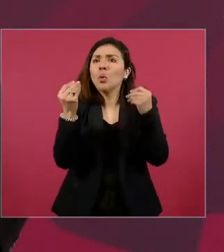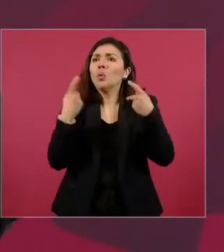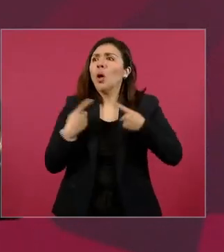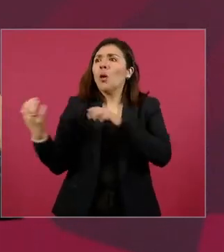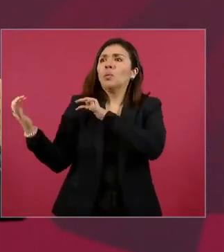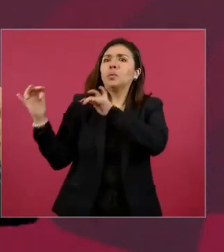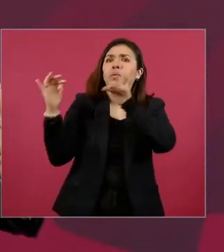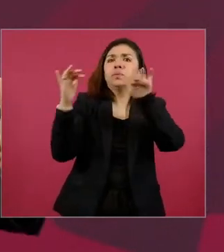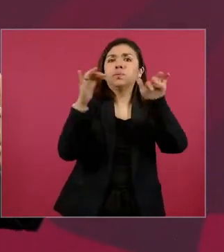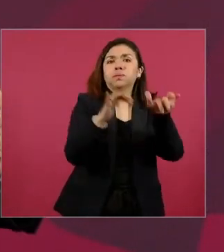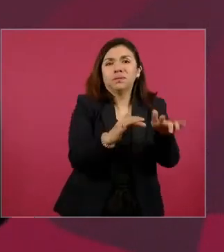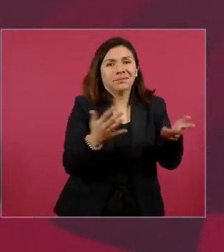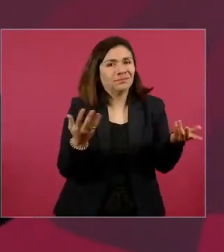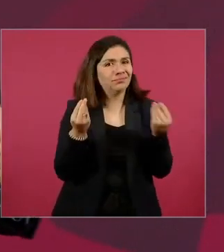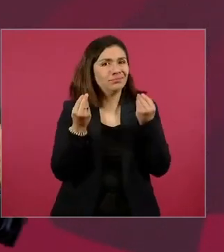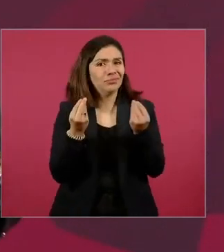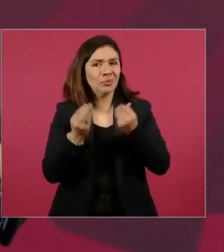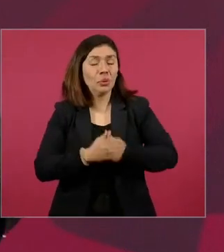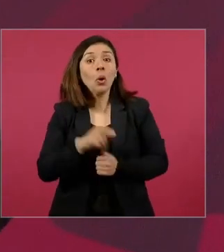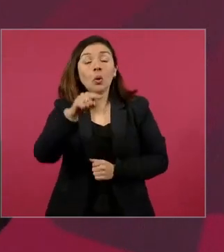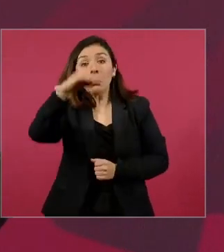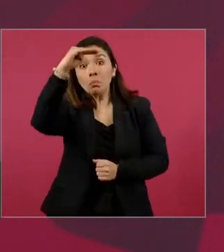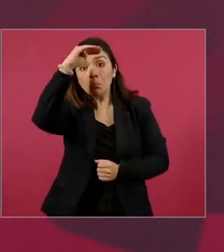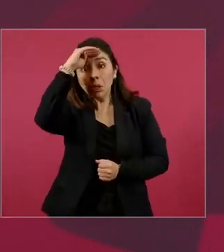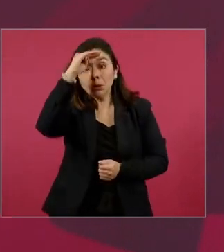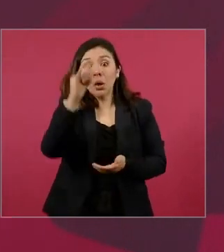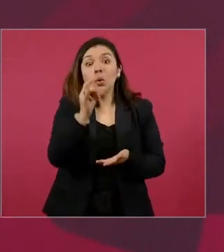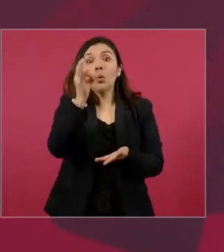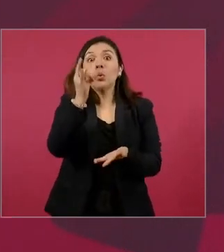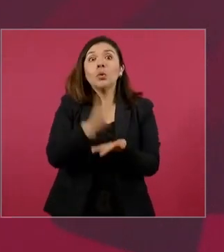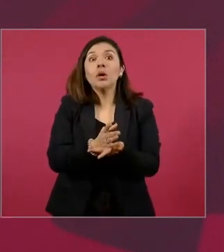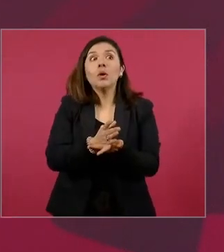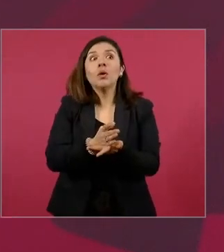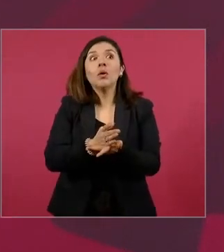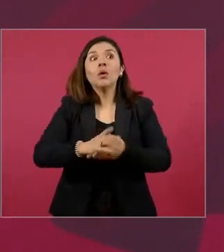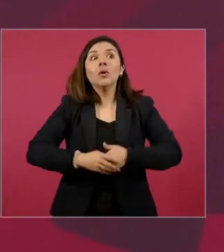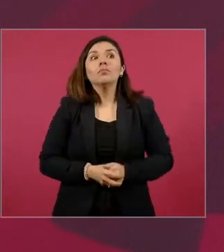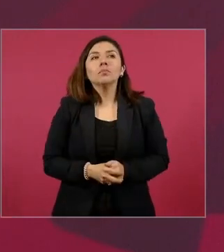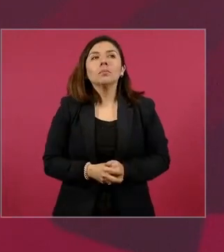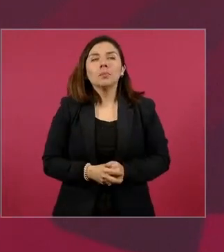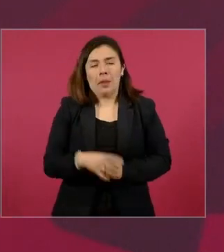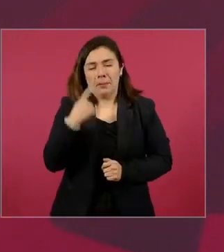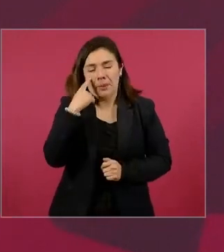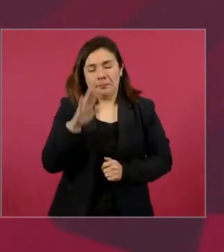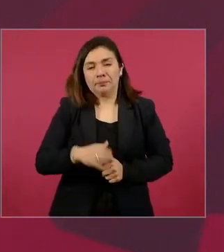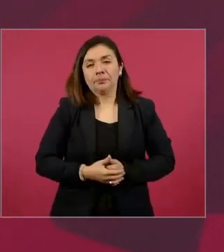Es que no se trata de nada más. A ver,